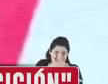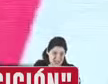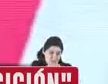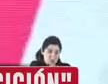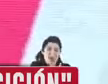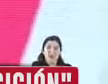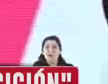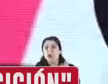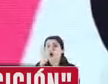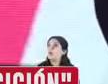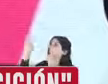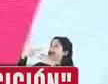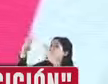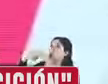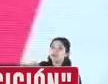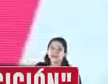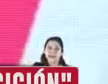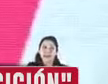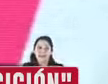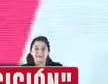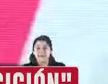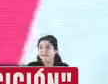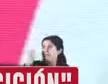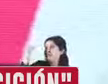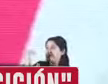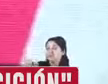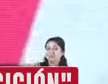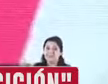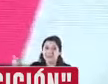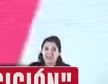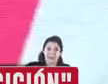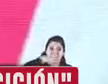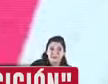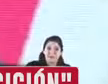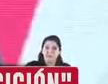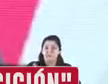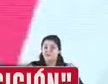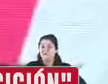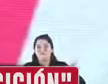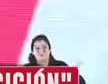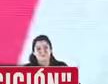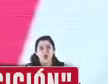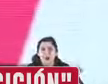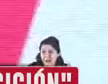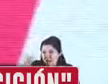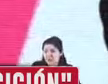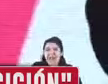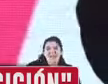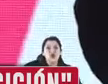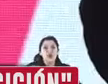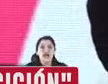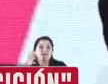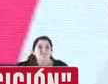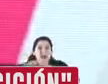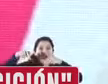importaciones para que las pymes produzcan porque saben que nuestra fábrica nuestros empresarios necesitan dólares